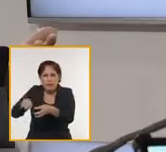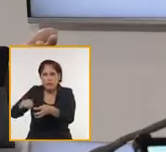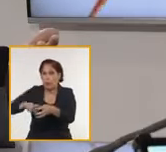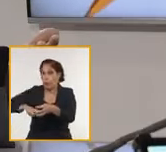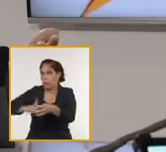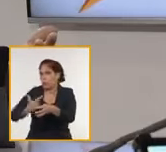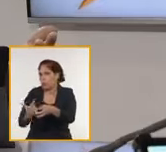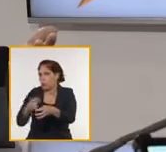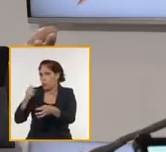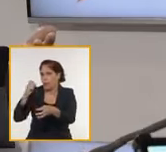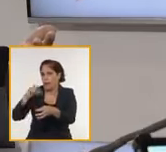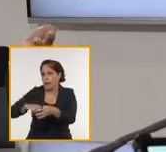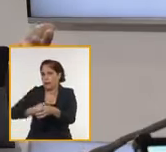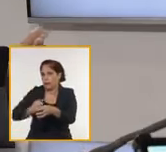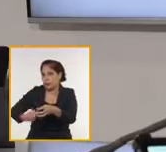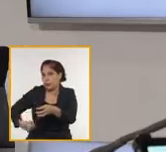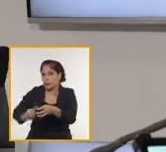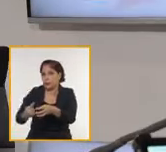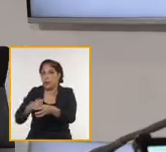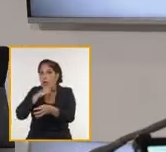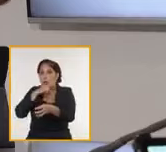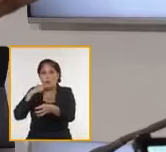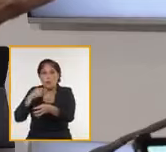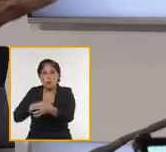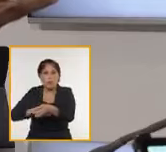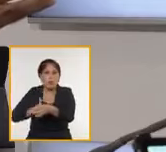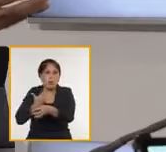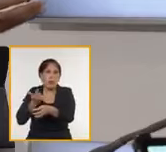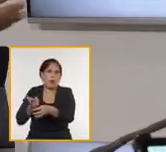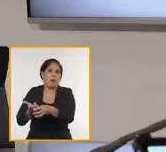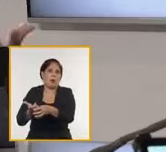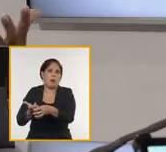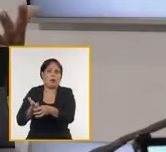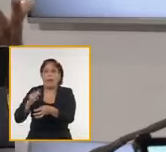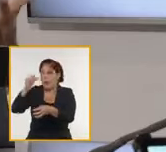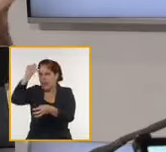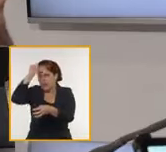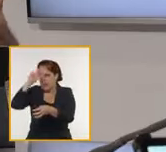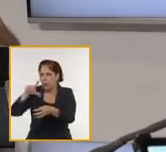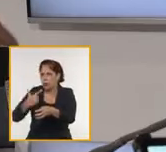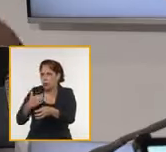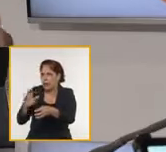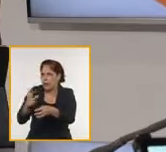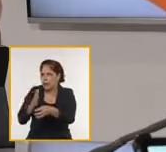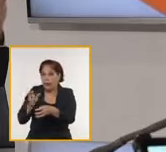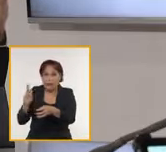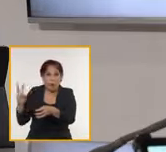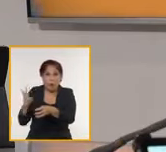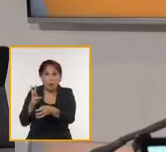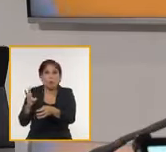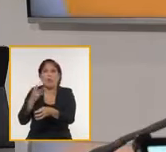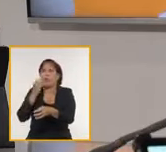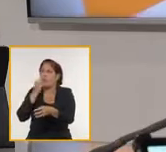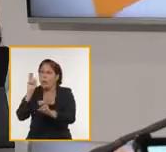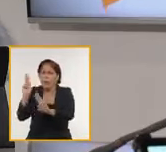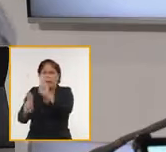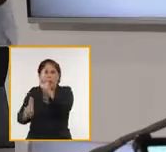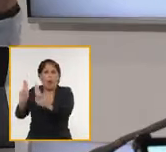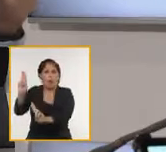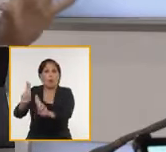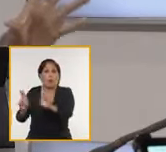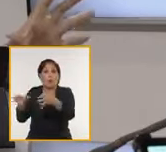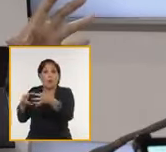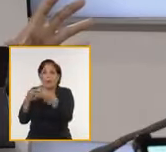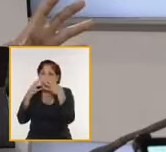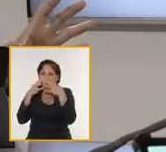el contraste de una cultura rusa, el contraste de una cultura de la India, han podido poner todo en función de